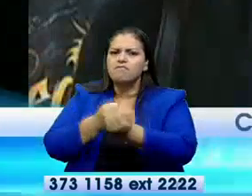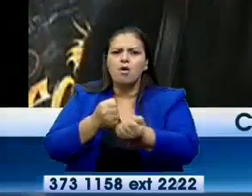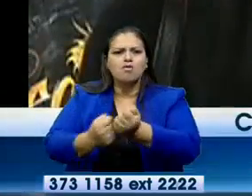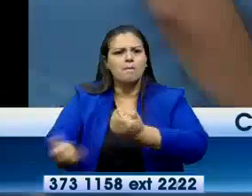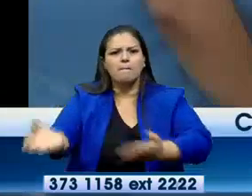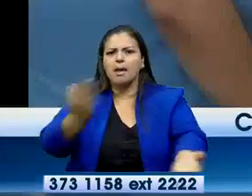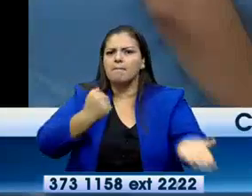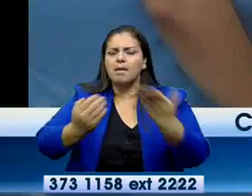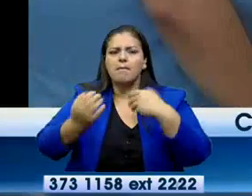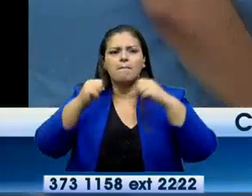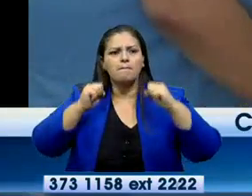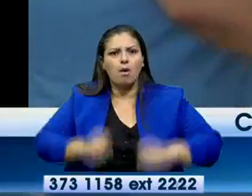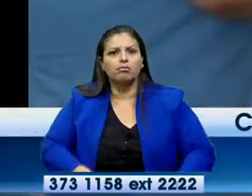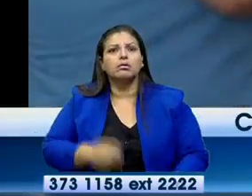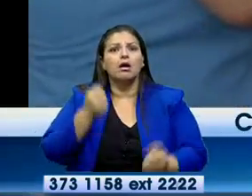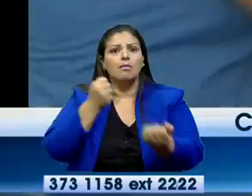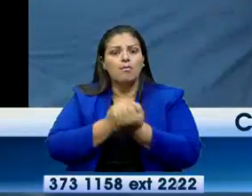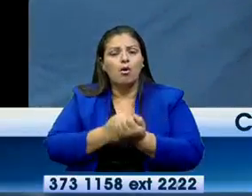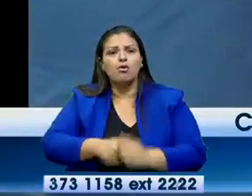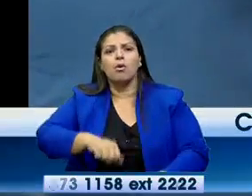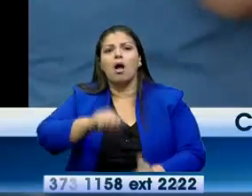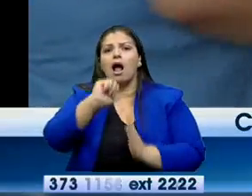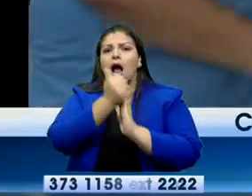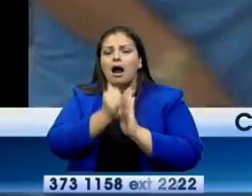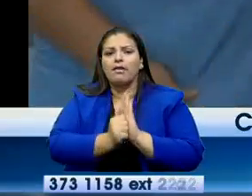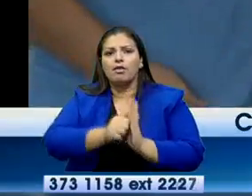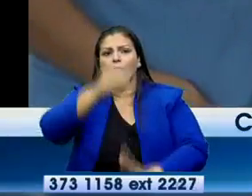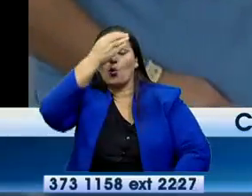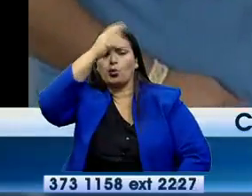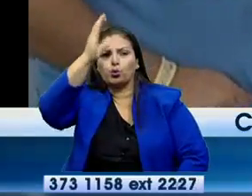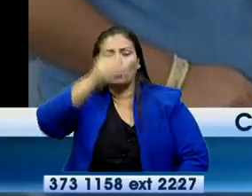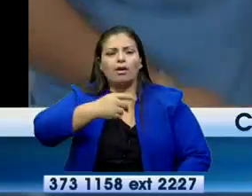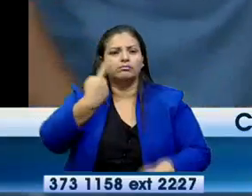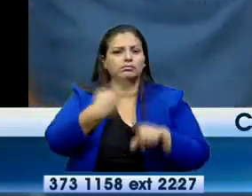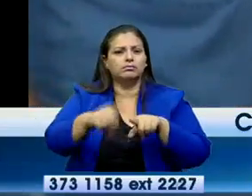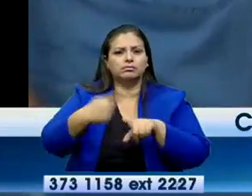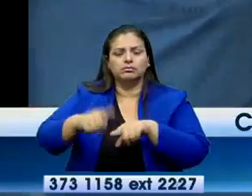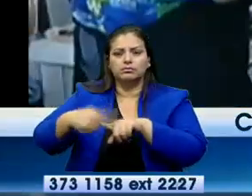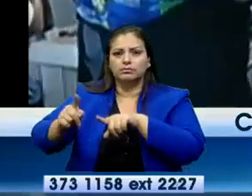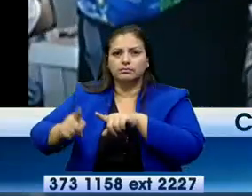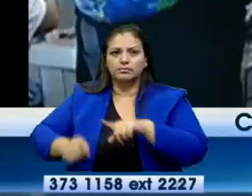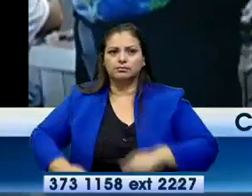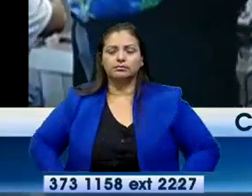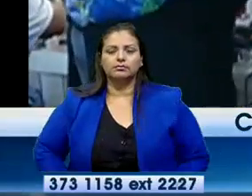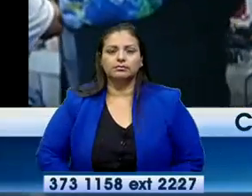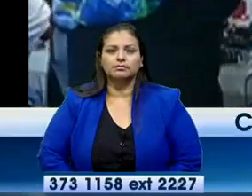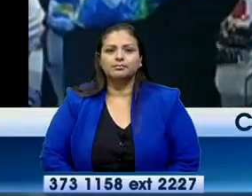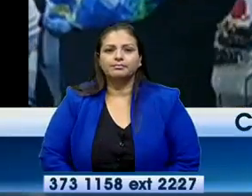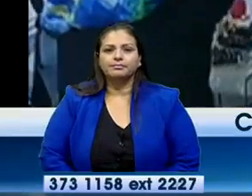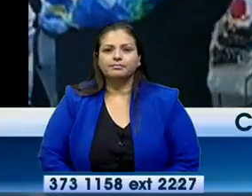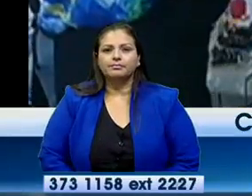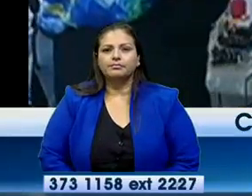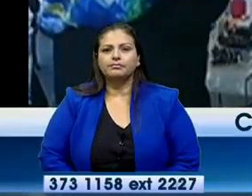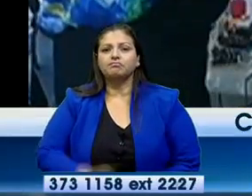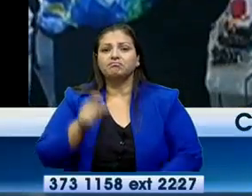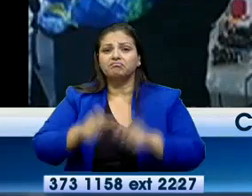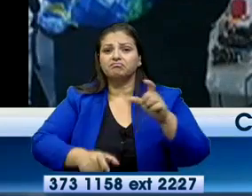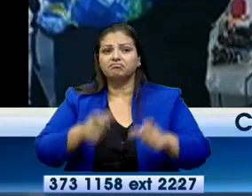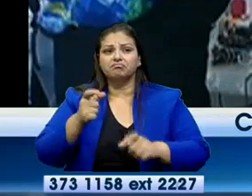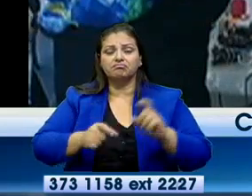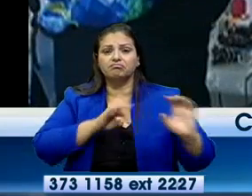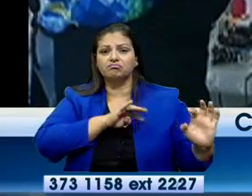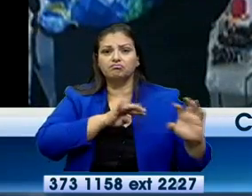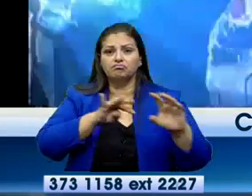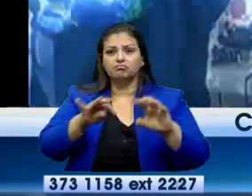a todo el arte y la cultura y también esta cultura popular. Este tan esperado evento, en el que también se eligió a la reina del